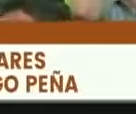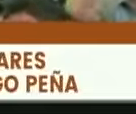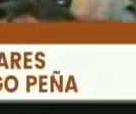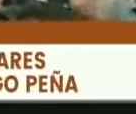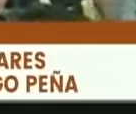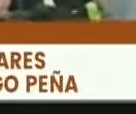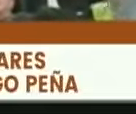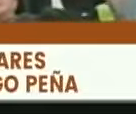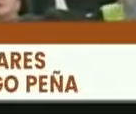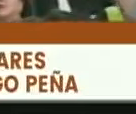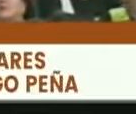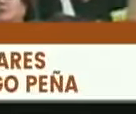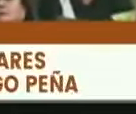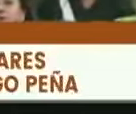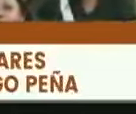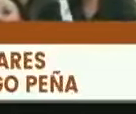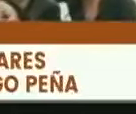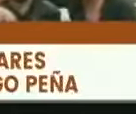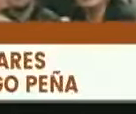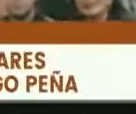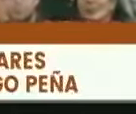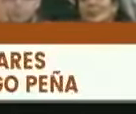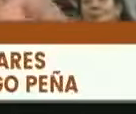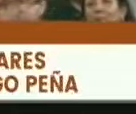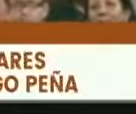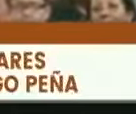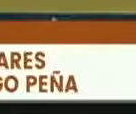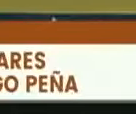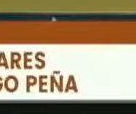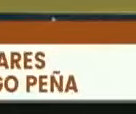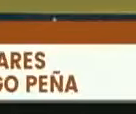Los jefes y jefas de comunidades, ¿dónde están?